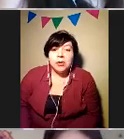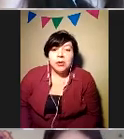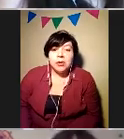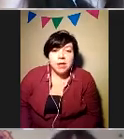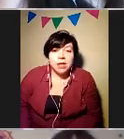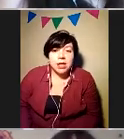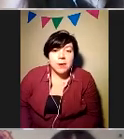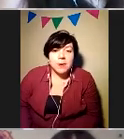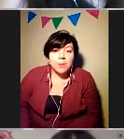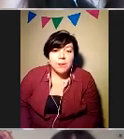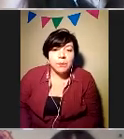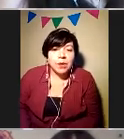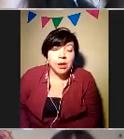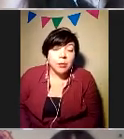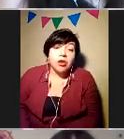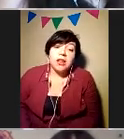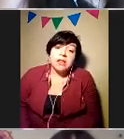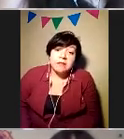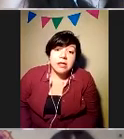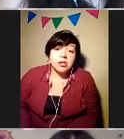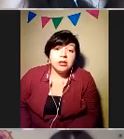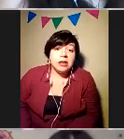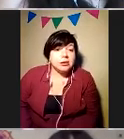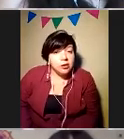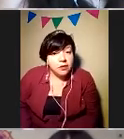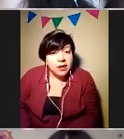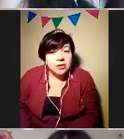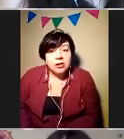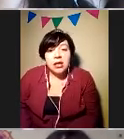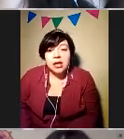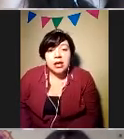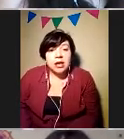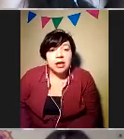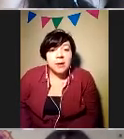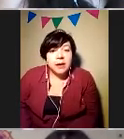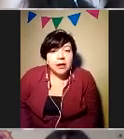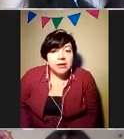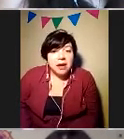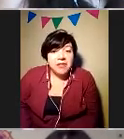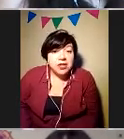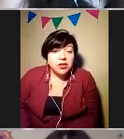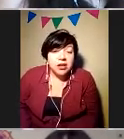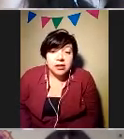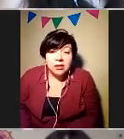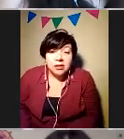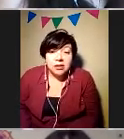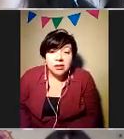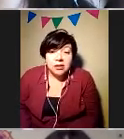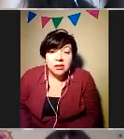chilena que hace poco de bueno, del fast fashion, del slow fashion, se llama Fashion